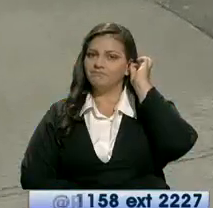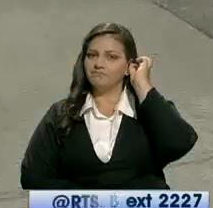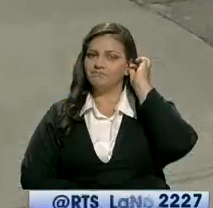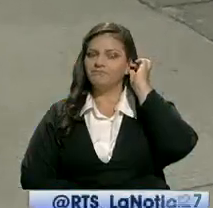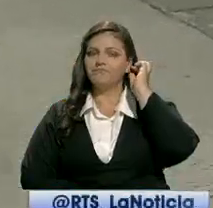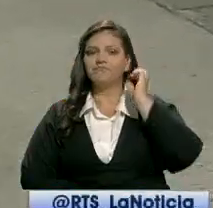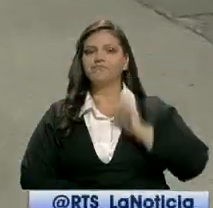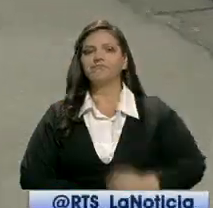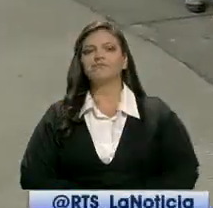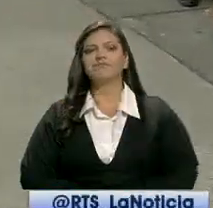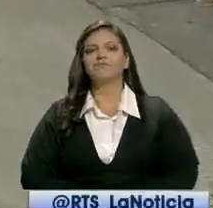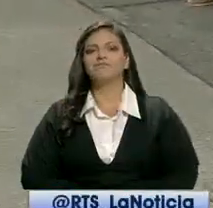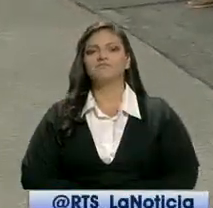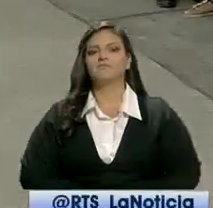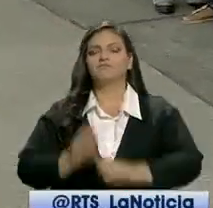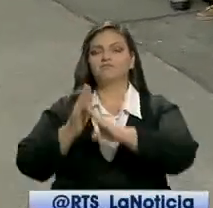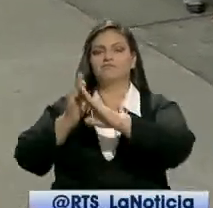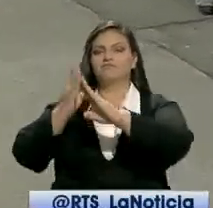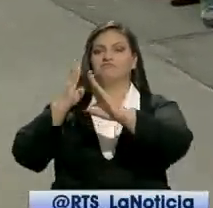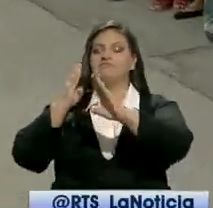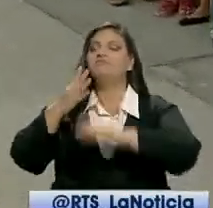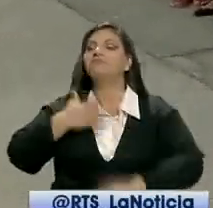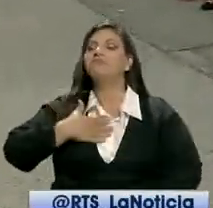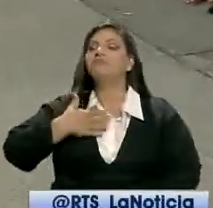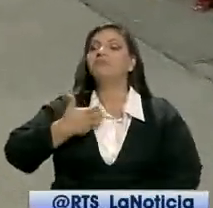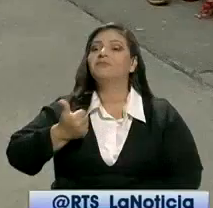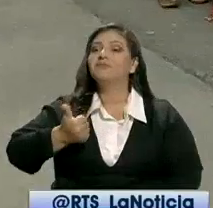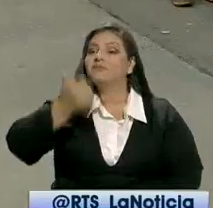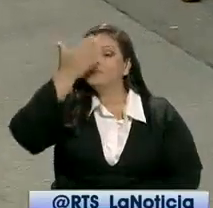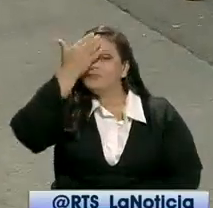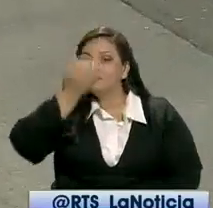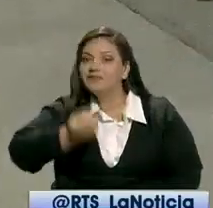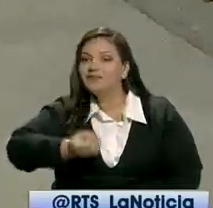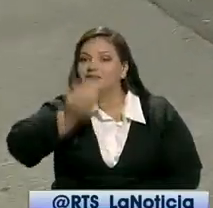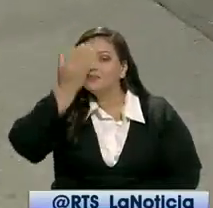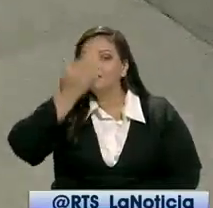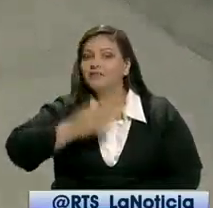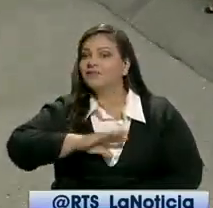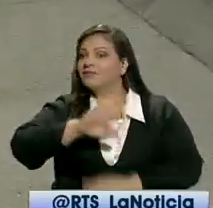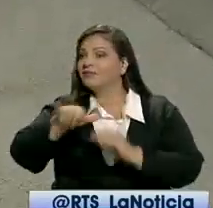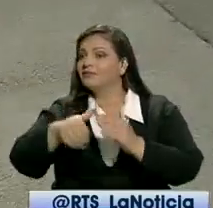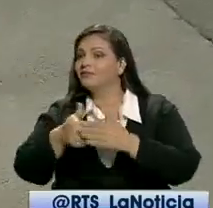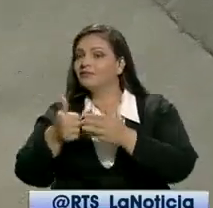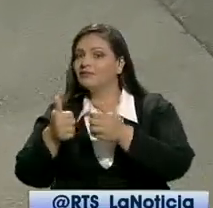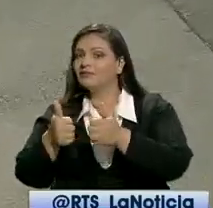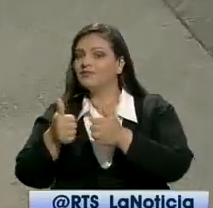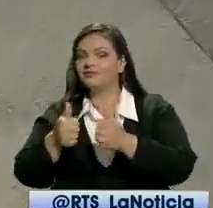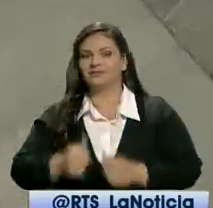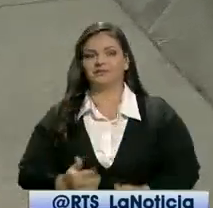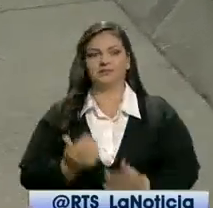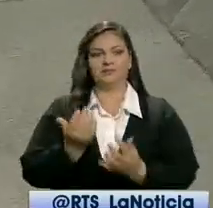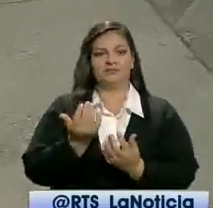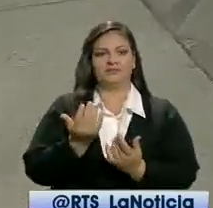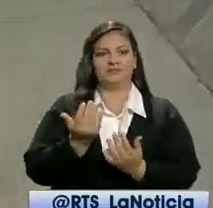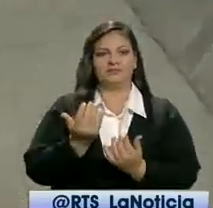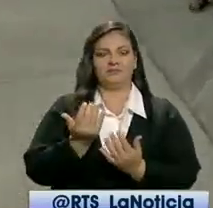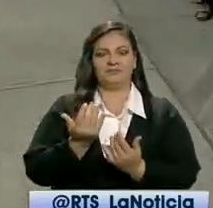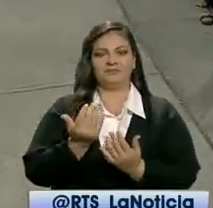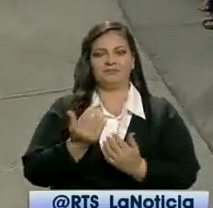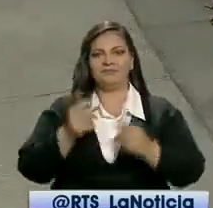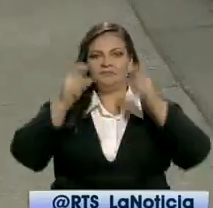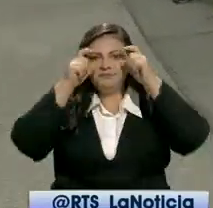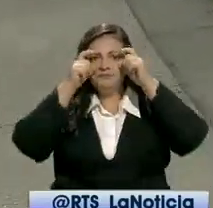dicho, no era necesario. Buenos días, ¿cómo están? Todo bien, ¿no? Todo bien. Bueno, estamos esperando aquí ya comenzar la entrega de los